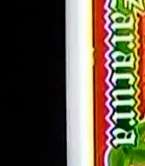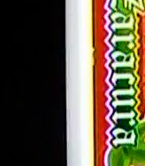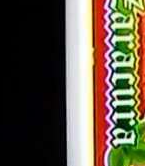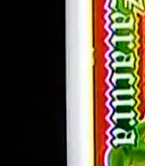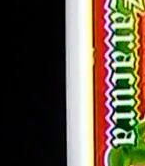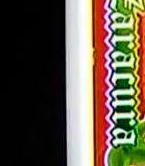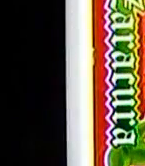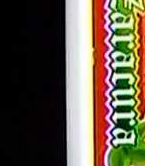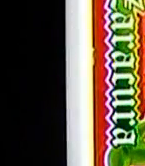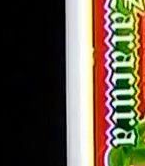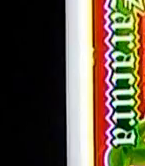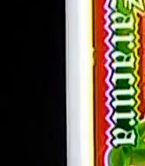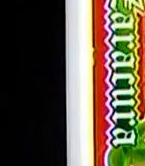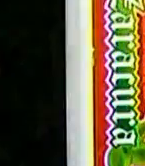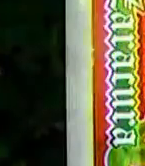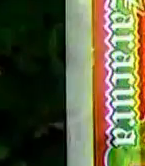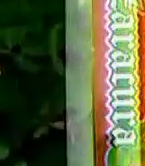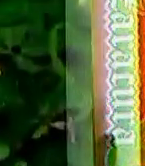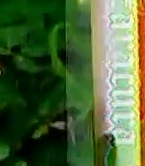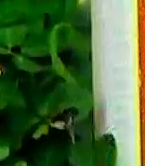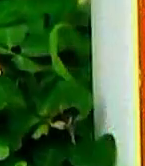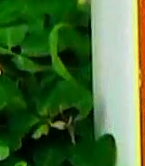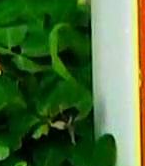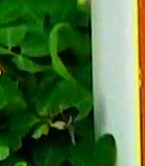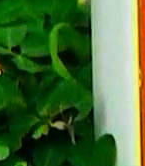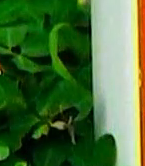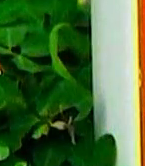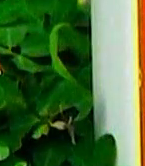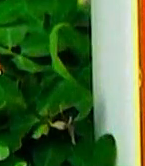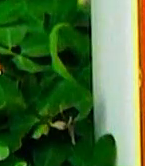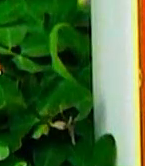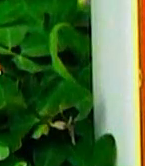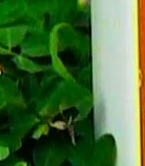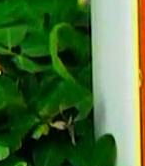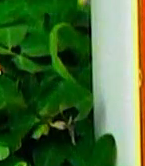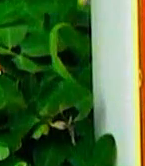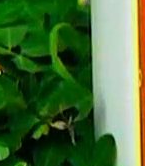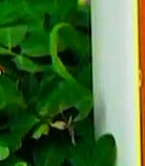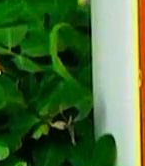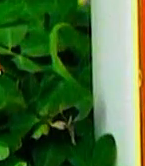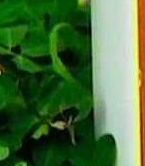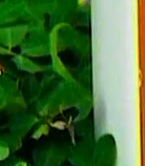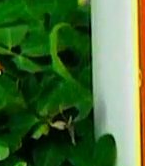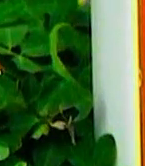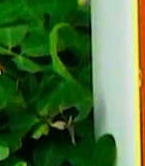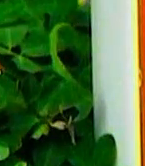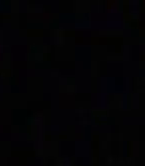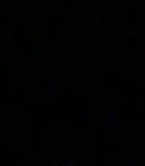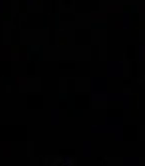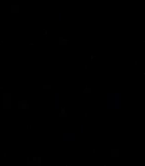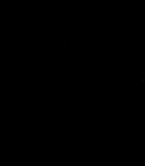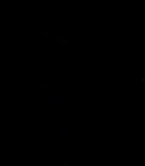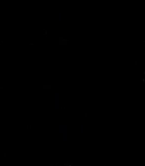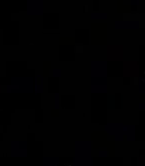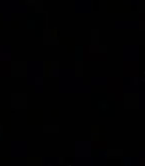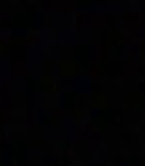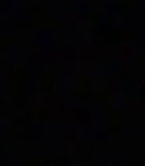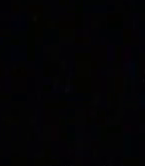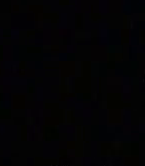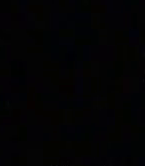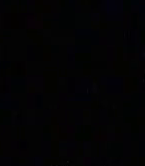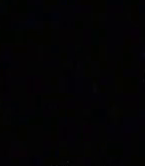Saracura, producto de la naturaleza al servicio del hombre. Saracura, en tiendas naturistas.